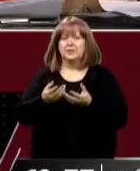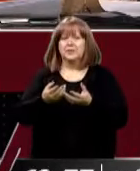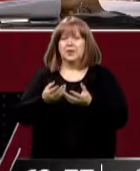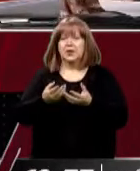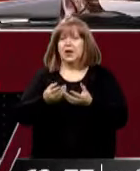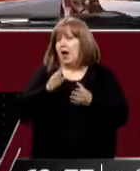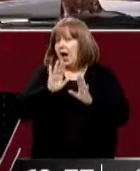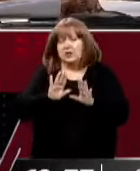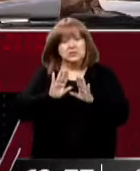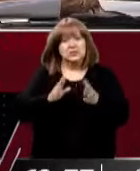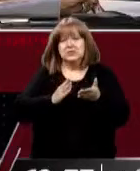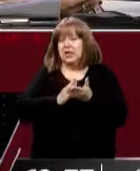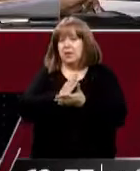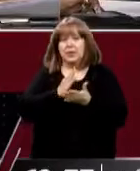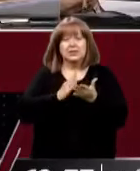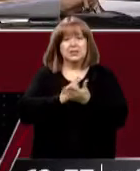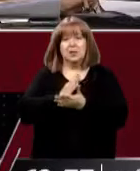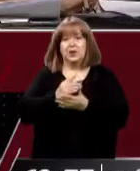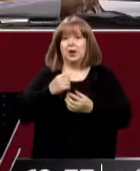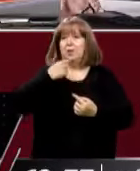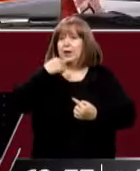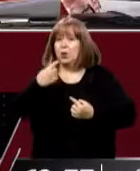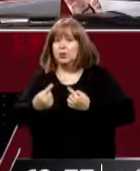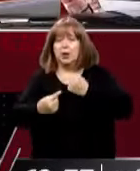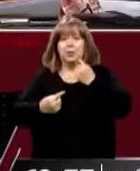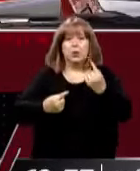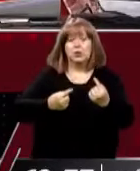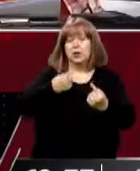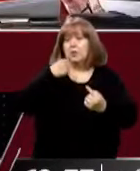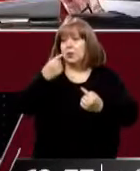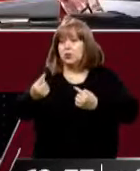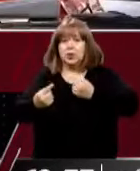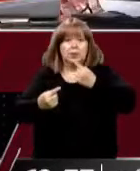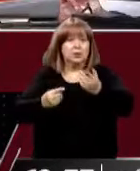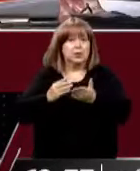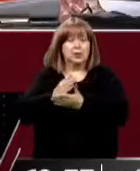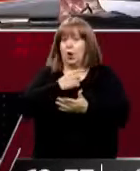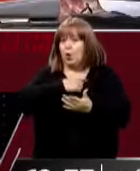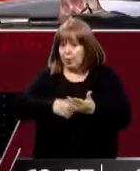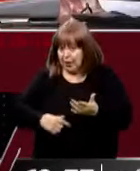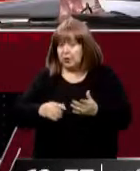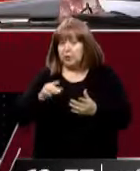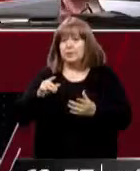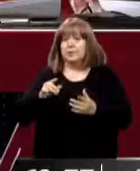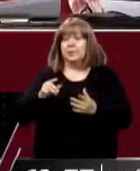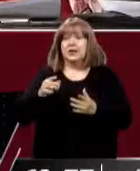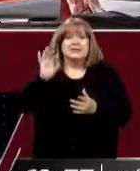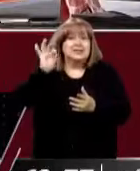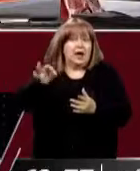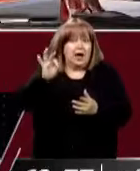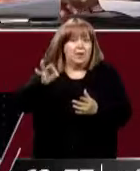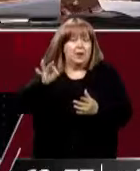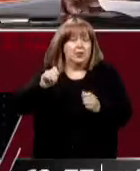Son procedimientos que se realizan con todas las comunidades, ¿sí? O sea, que la provincia ya estaba al tanto de esta situación, eso es lo que nos querés decir. O sea, que no es